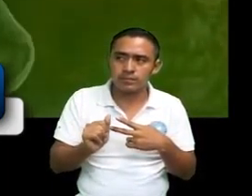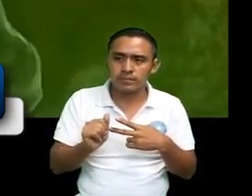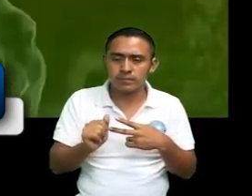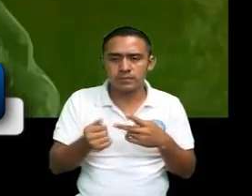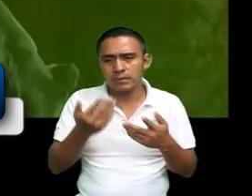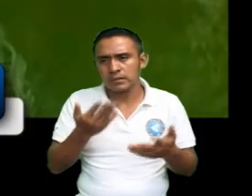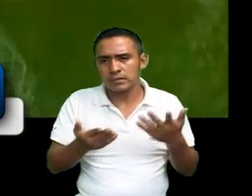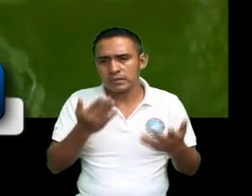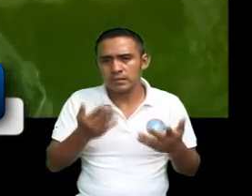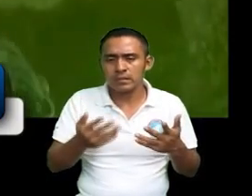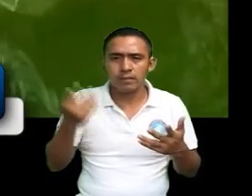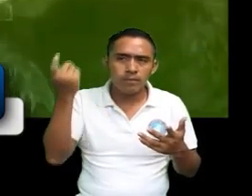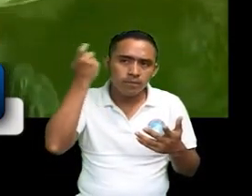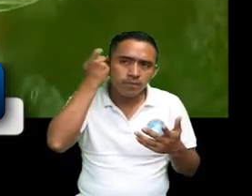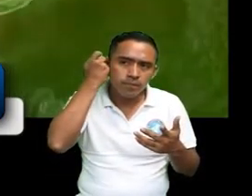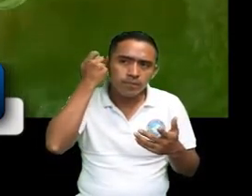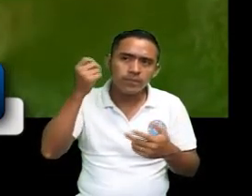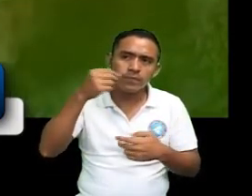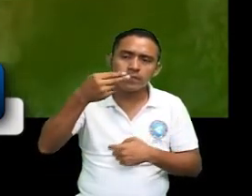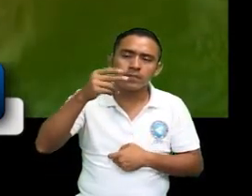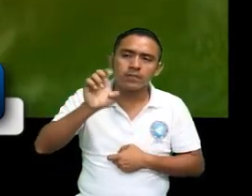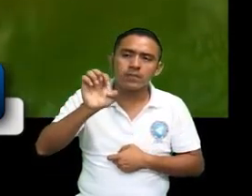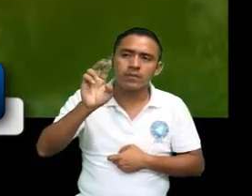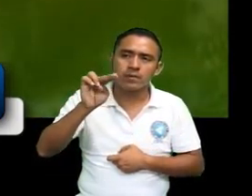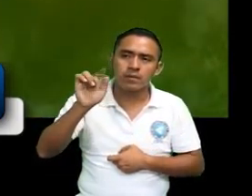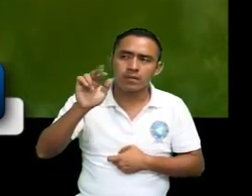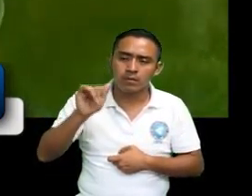podido escuchar. Eso vamos a hablar cuando... Sí,